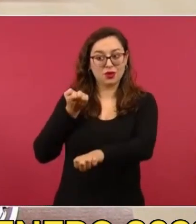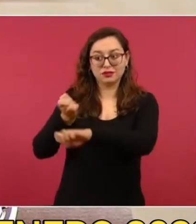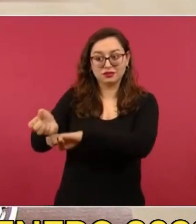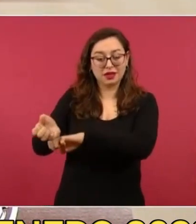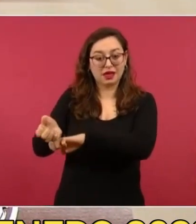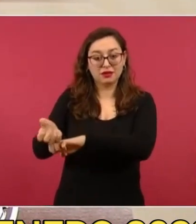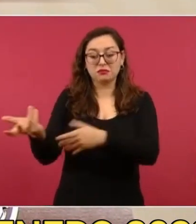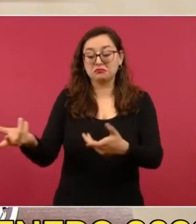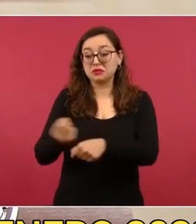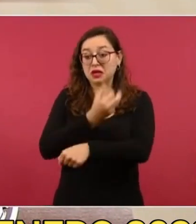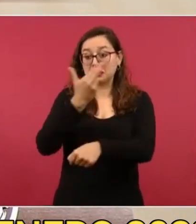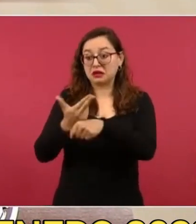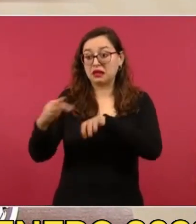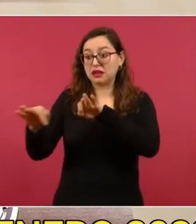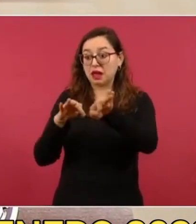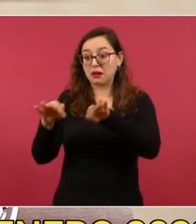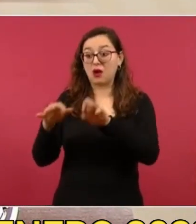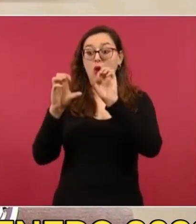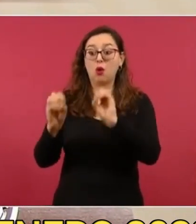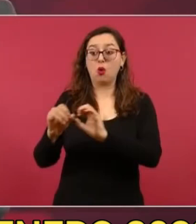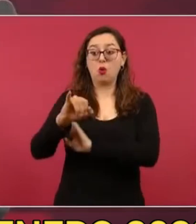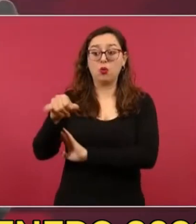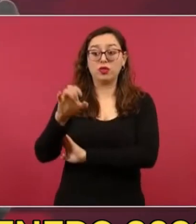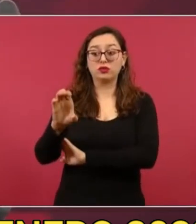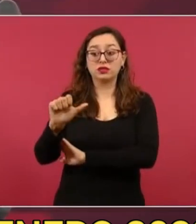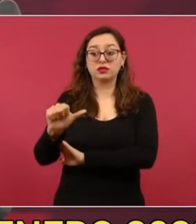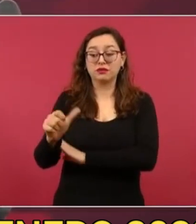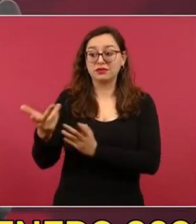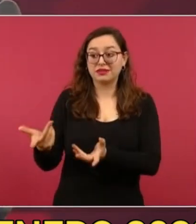de Conciliación en Quintana Roo.